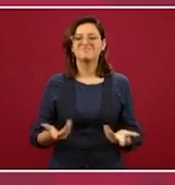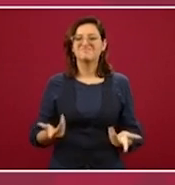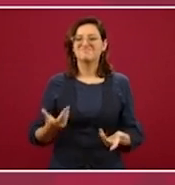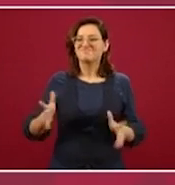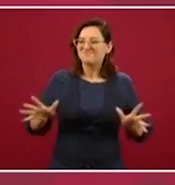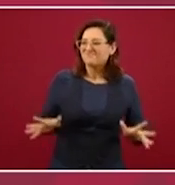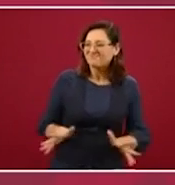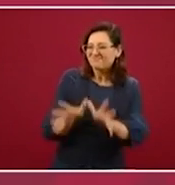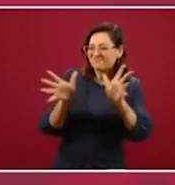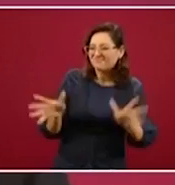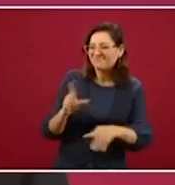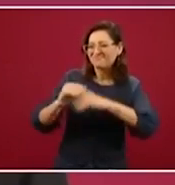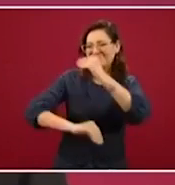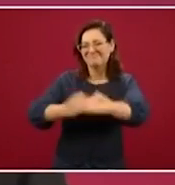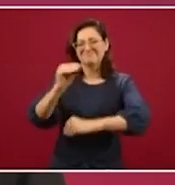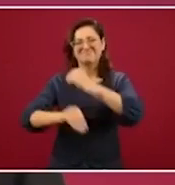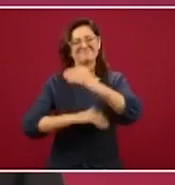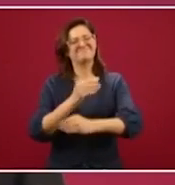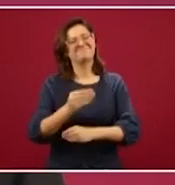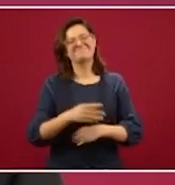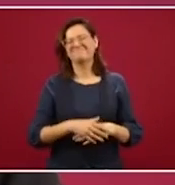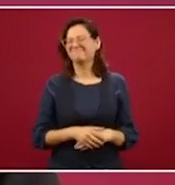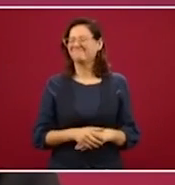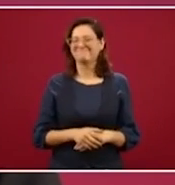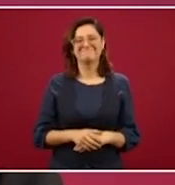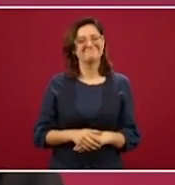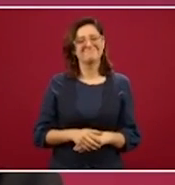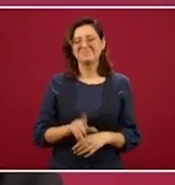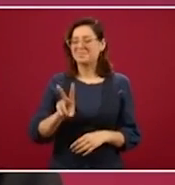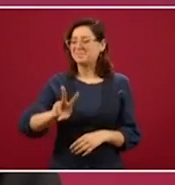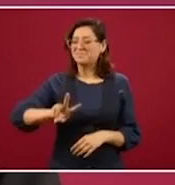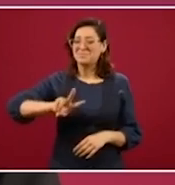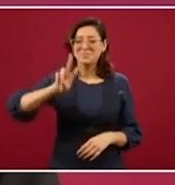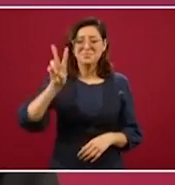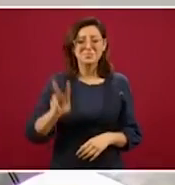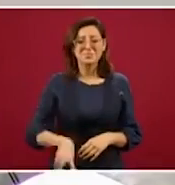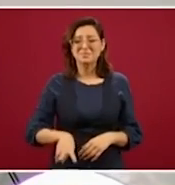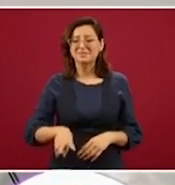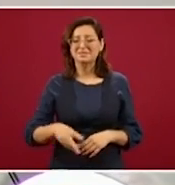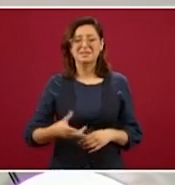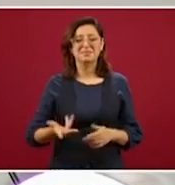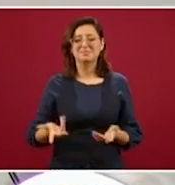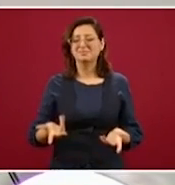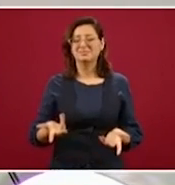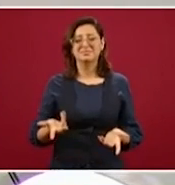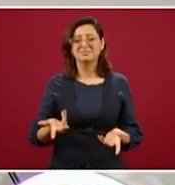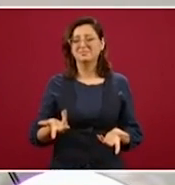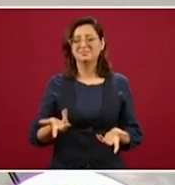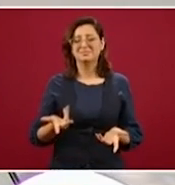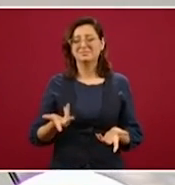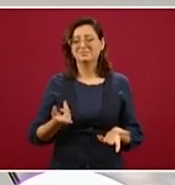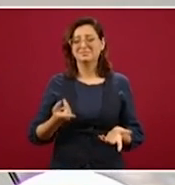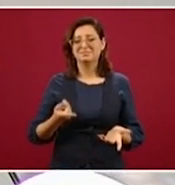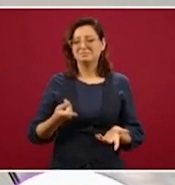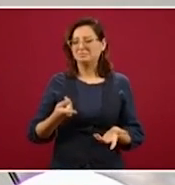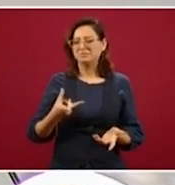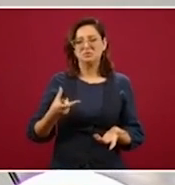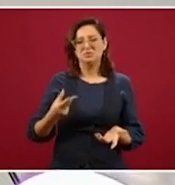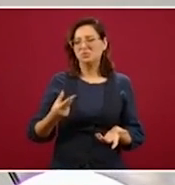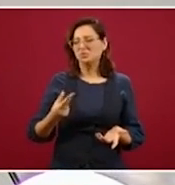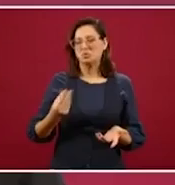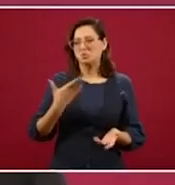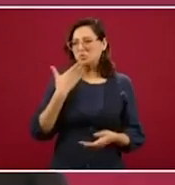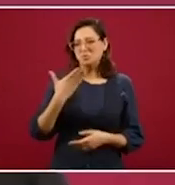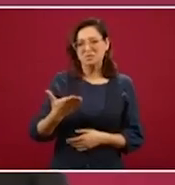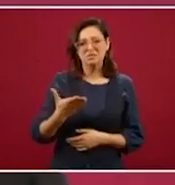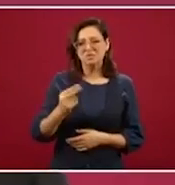promoviendo este tipo de cosas que la verdad, no son nada agradables.